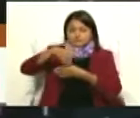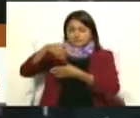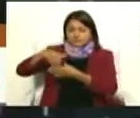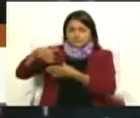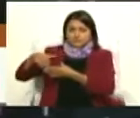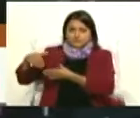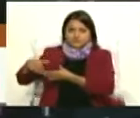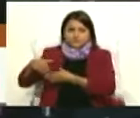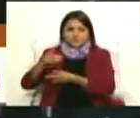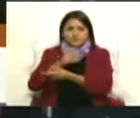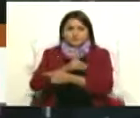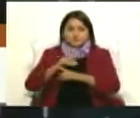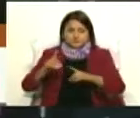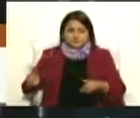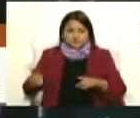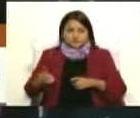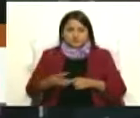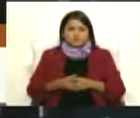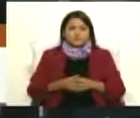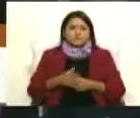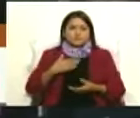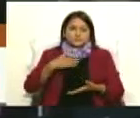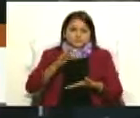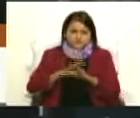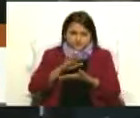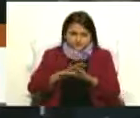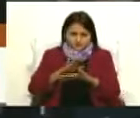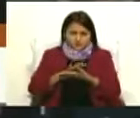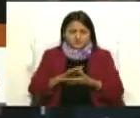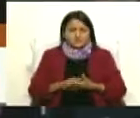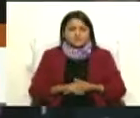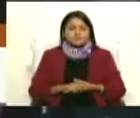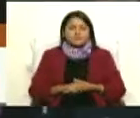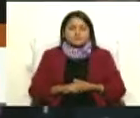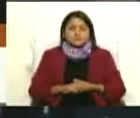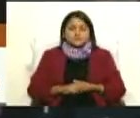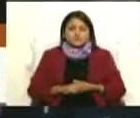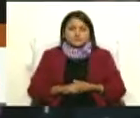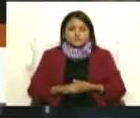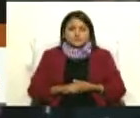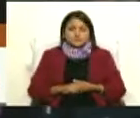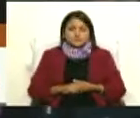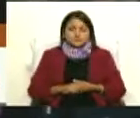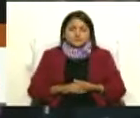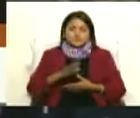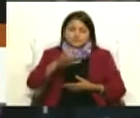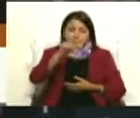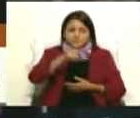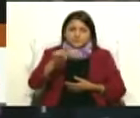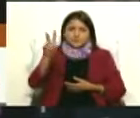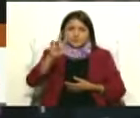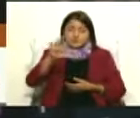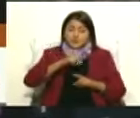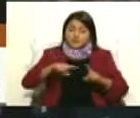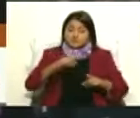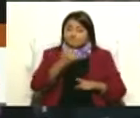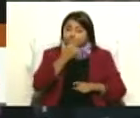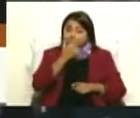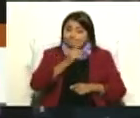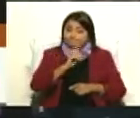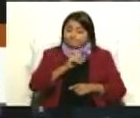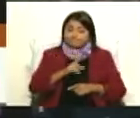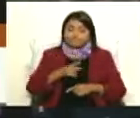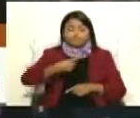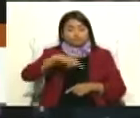en democracia, pacíficos, como somos los venezolanos y las venezolanas. Pero que no se confundan, porque